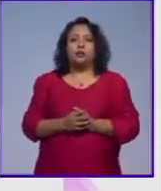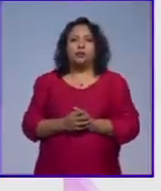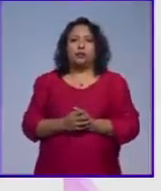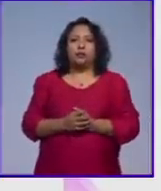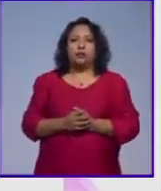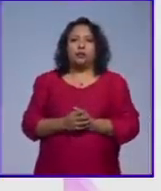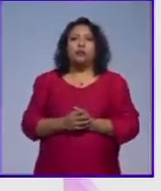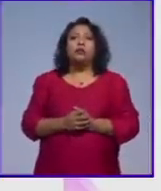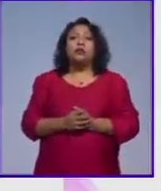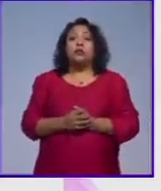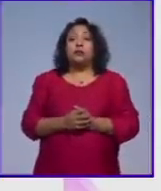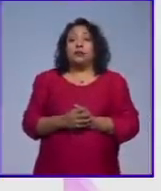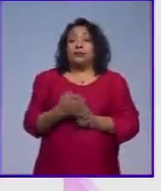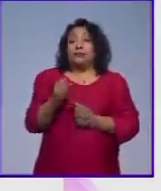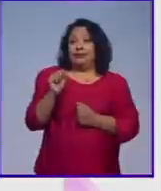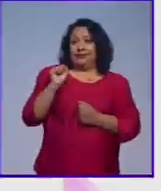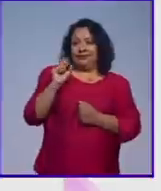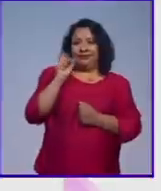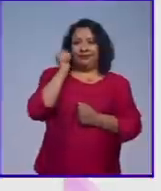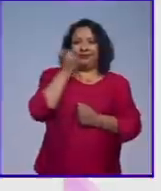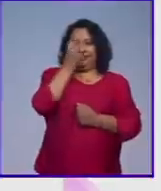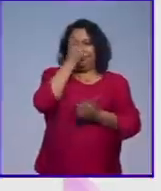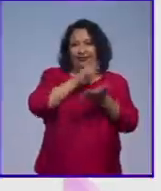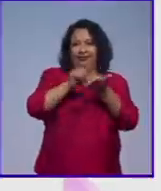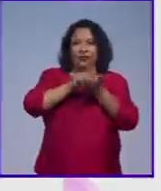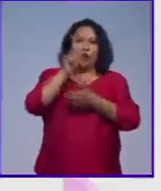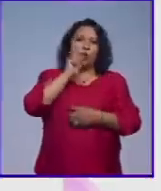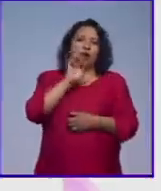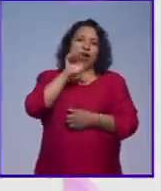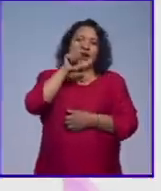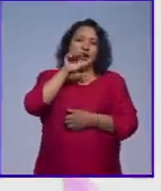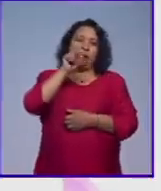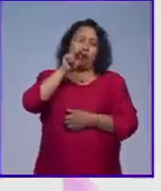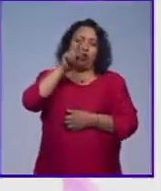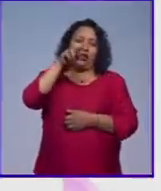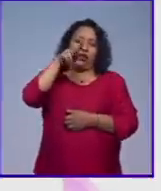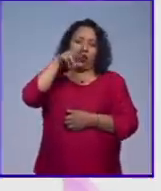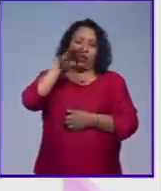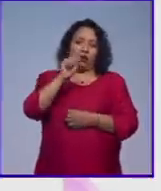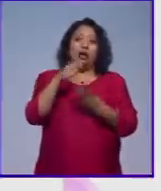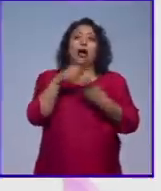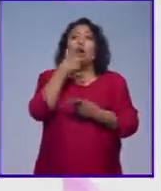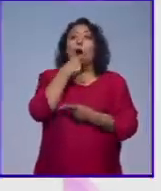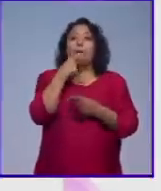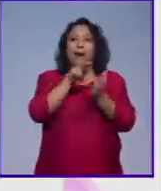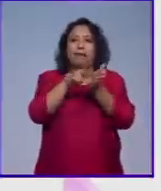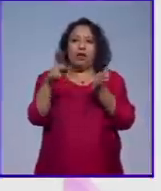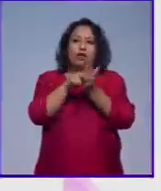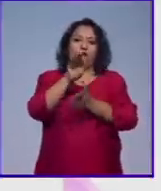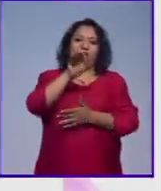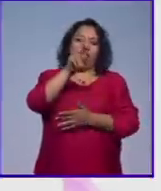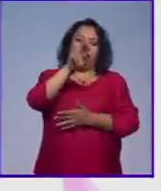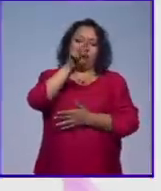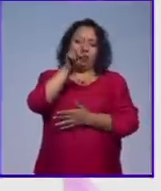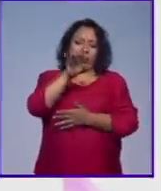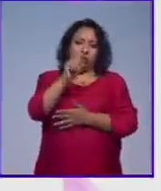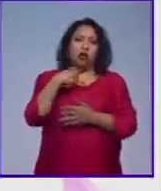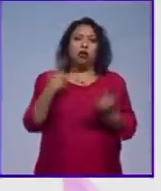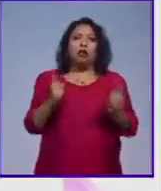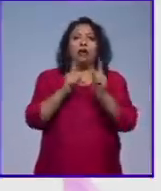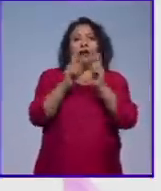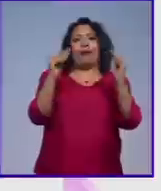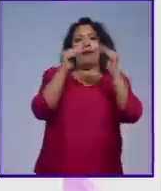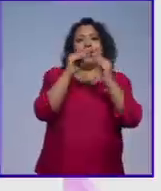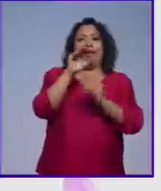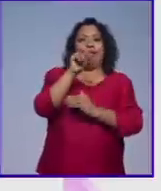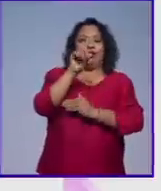para... Este fin de semana, la escritora Elena Poniatowska y el periodista Fabricio Mejía Madrid se reunieron en la casa de